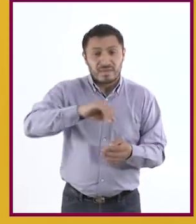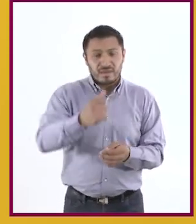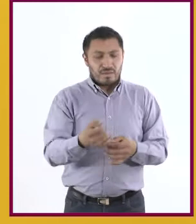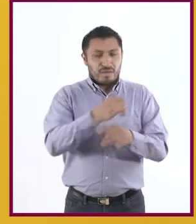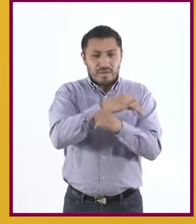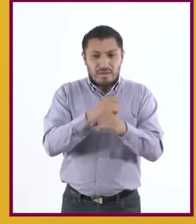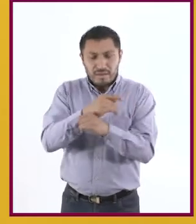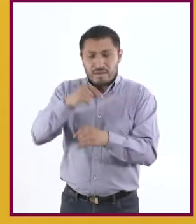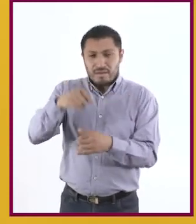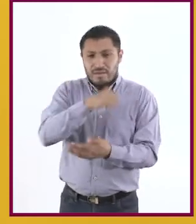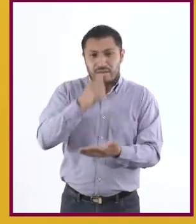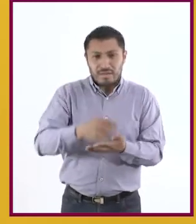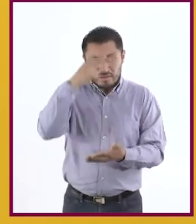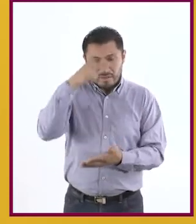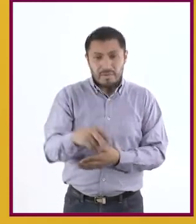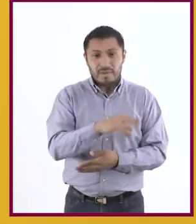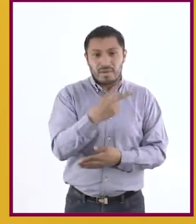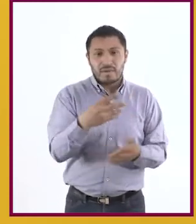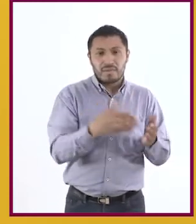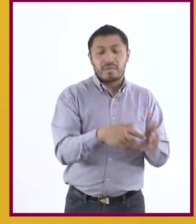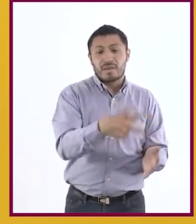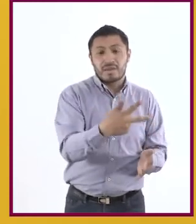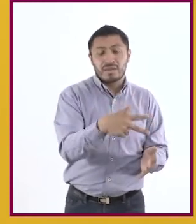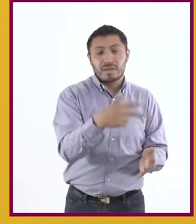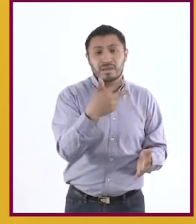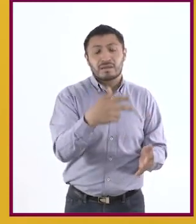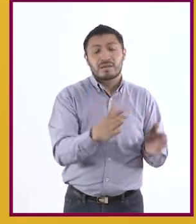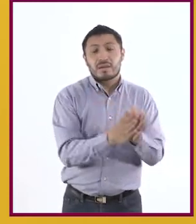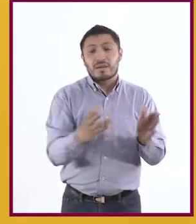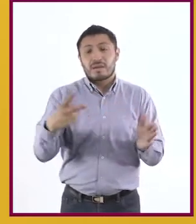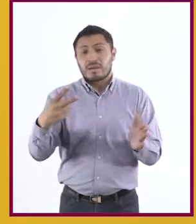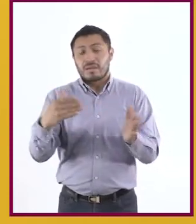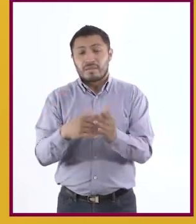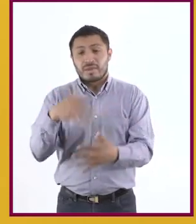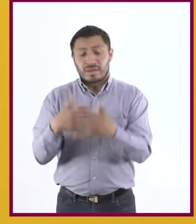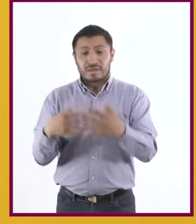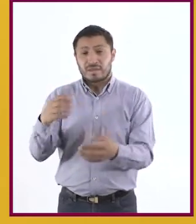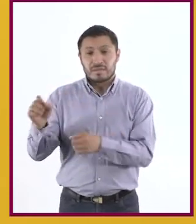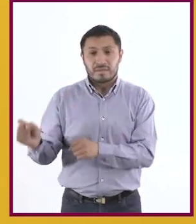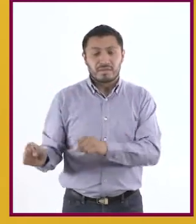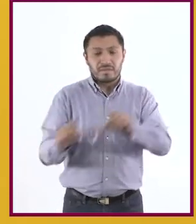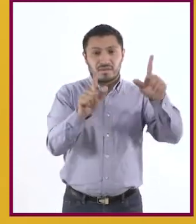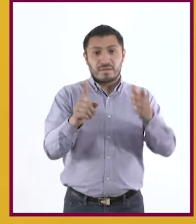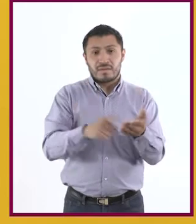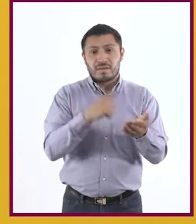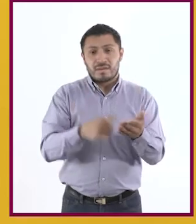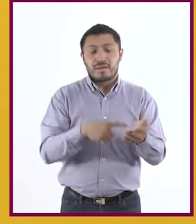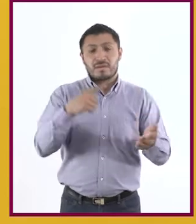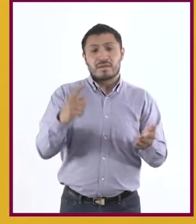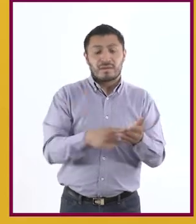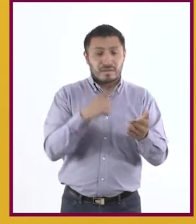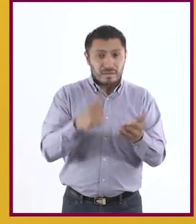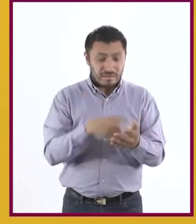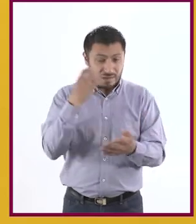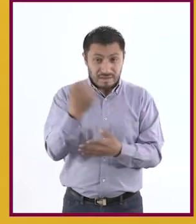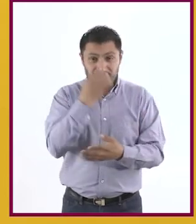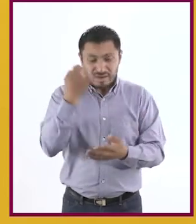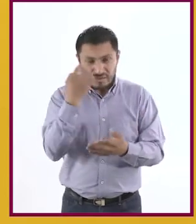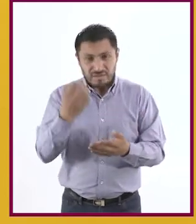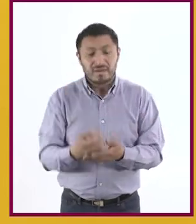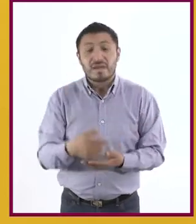de México entre 2013 y 2015 y publicado en la revista académica Agroecology and Sustainable